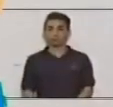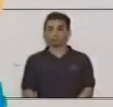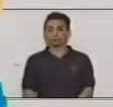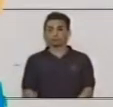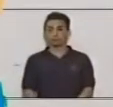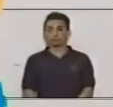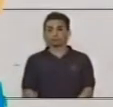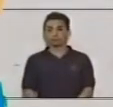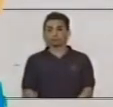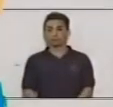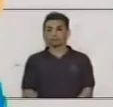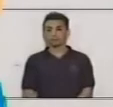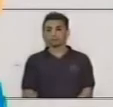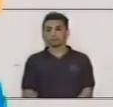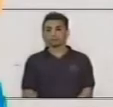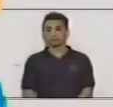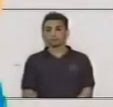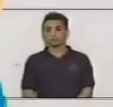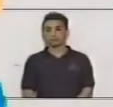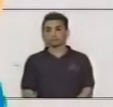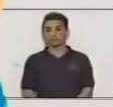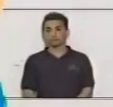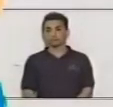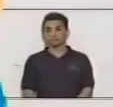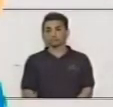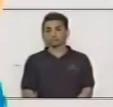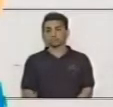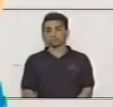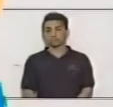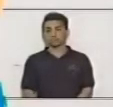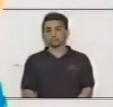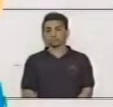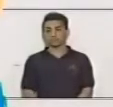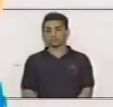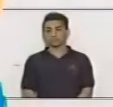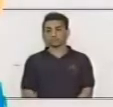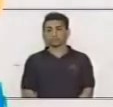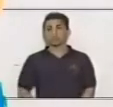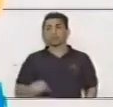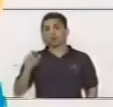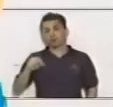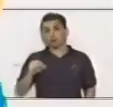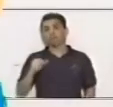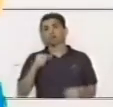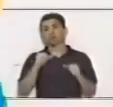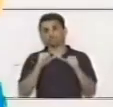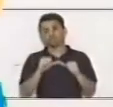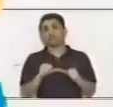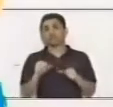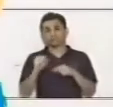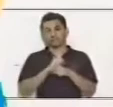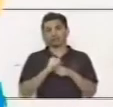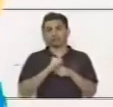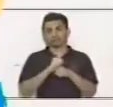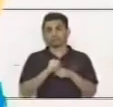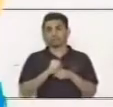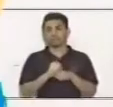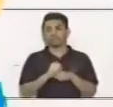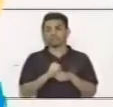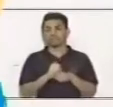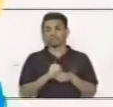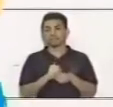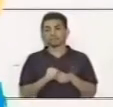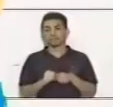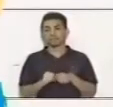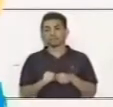Muy bien. Entonces a ustedes les toca ahora el siguiente reto. Vamos a seguir practicando y repasando, solo que de una